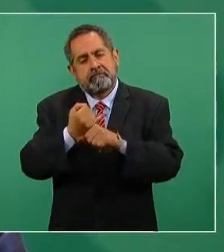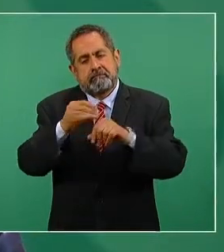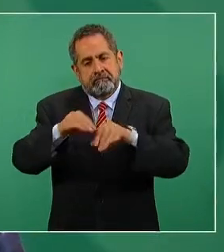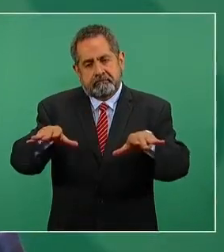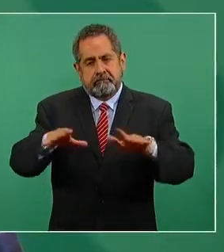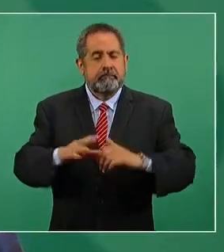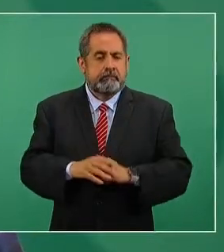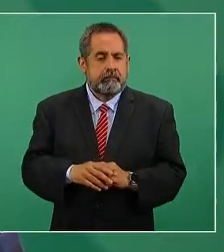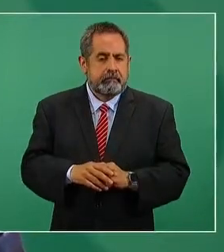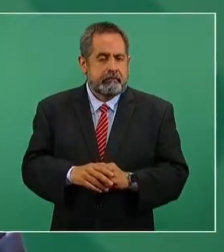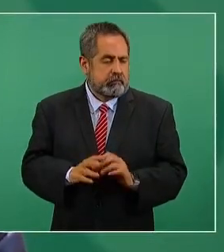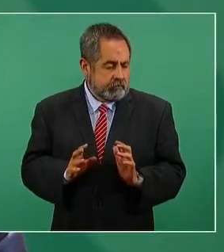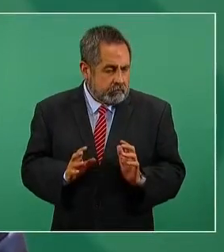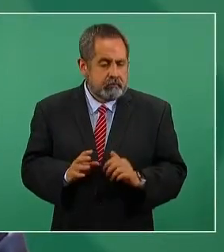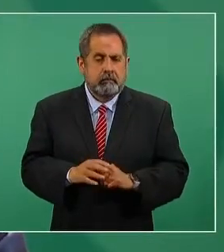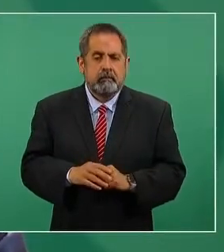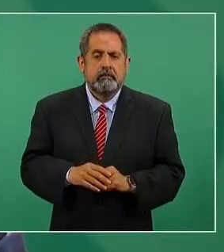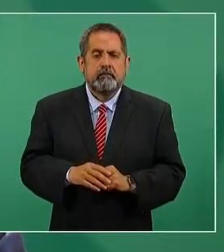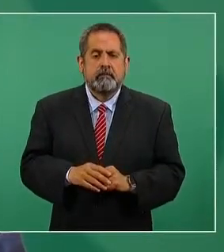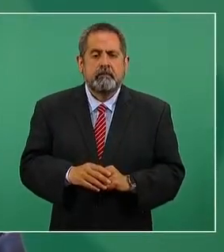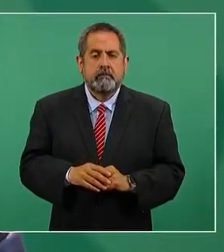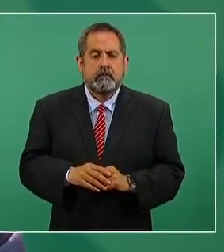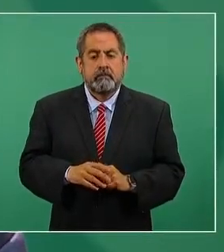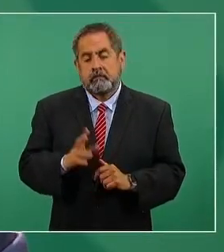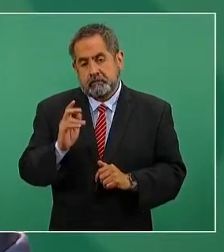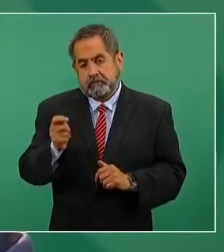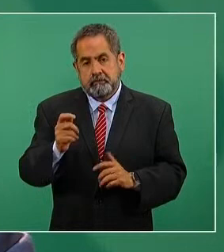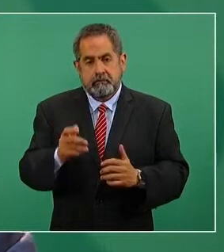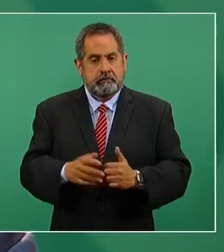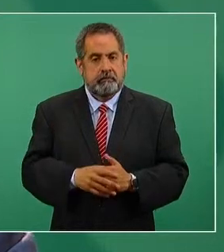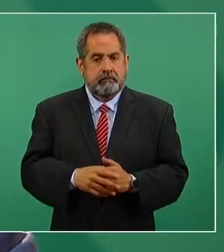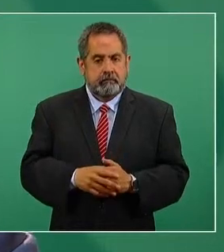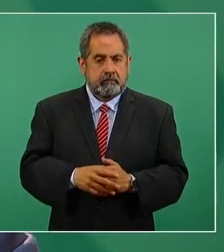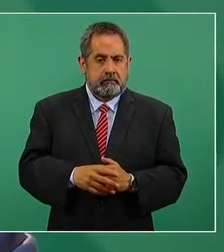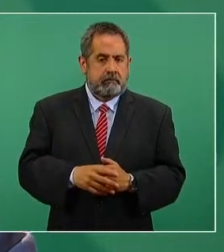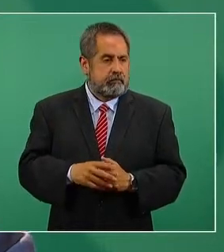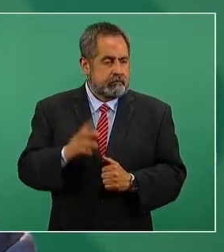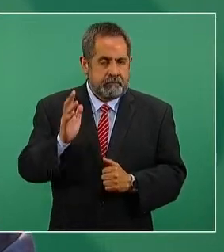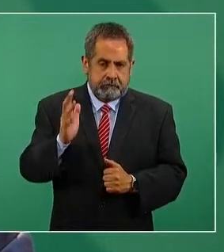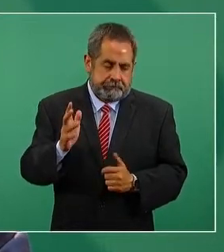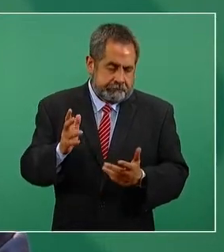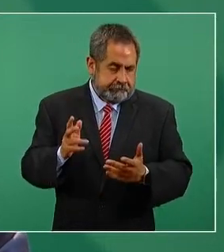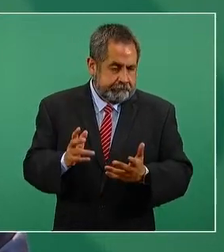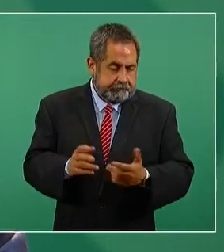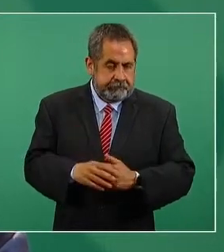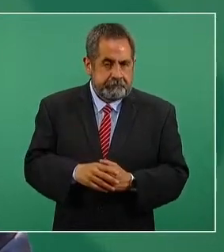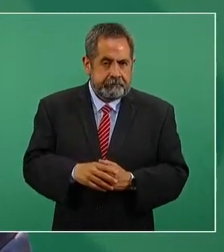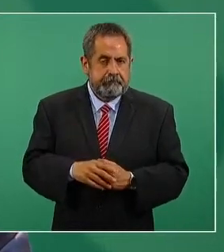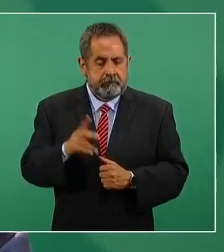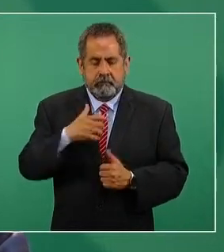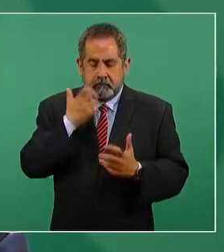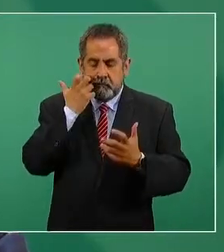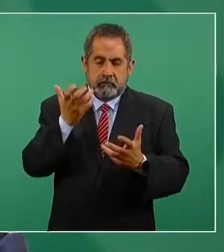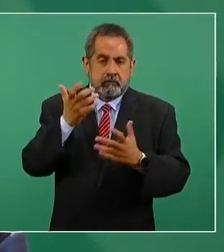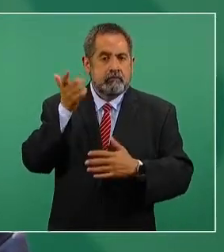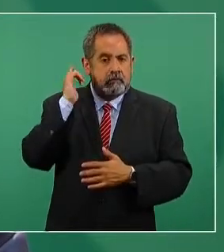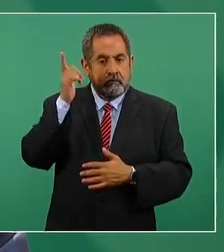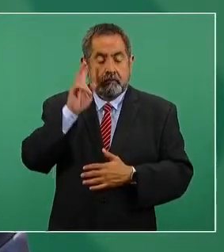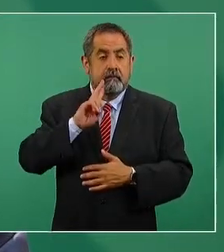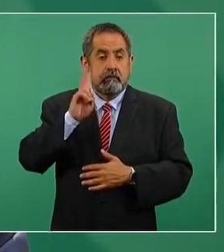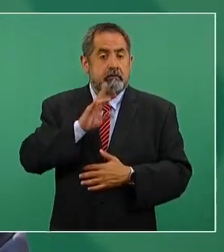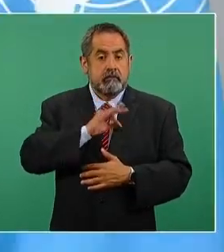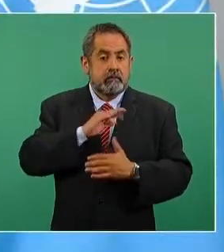con muchas personas. Ya, la verdad, deseo y a ver si se